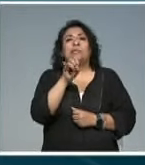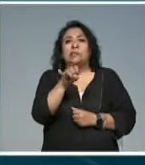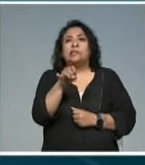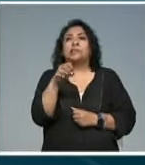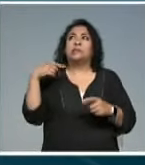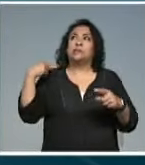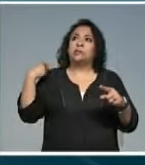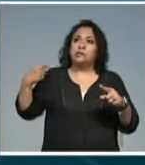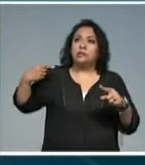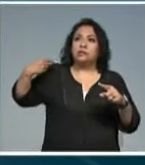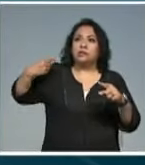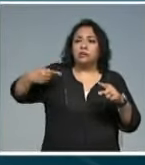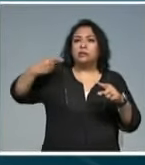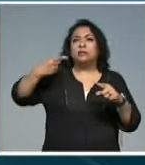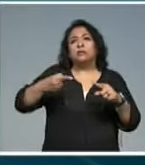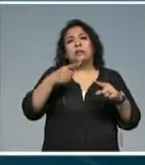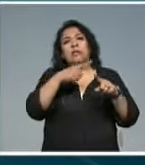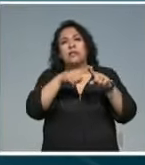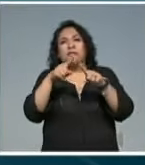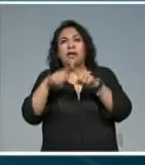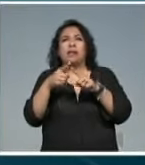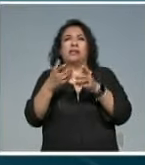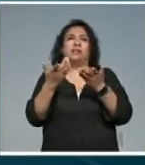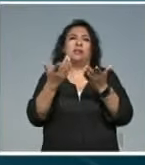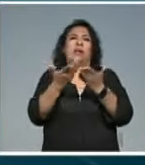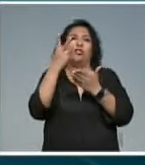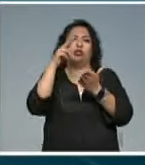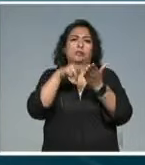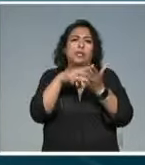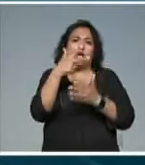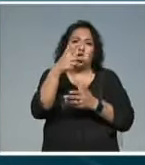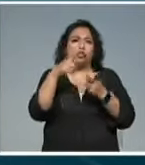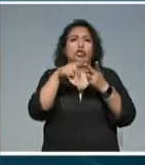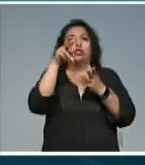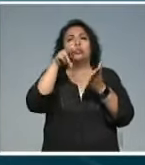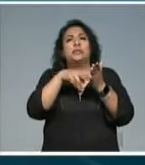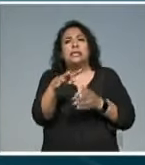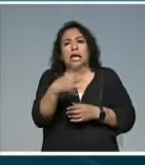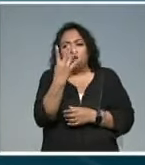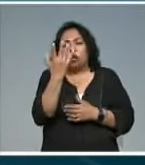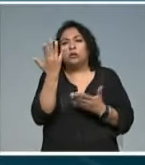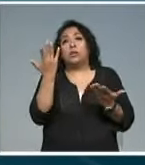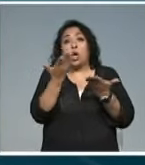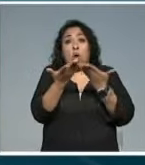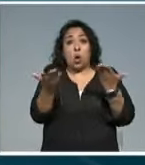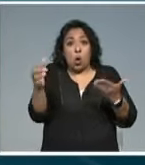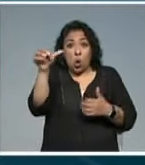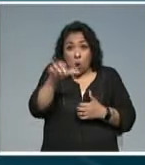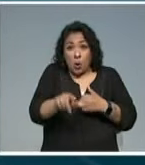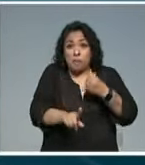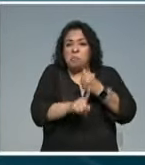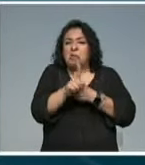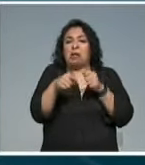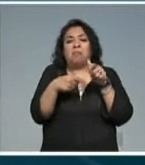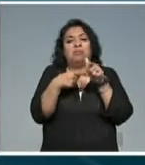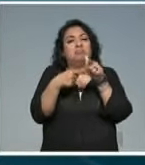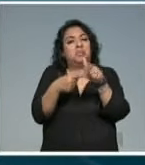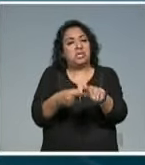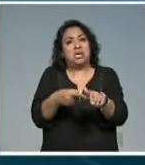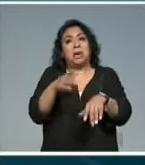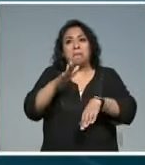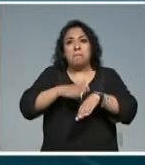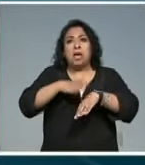venimos arrastrando por diversos medios desde el 2008, luego 2014. Bueno, pues lo que tenemos hoy es que la crisis permanece. Cada